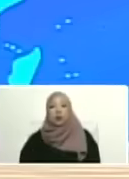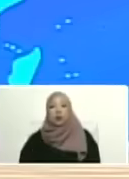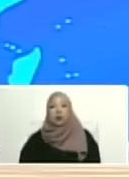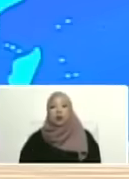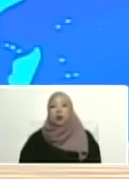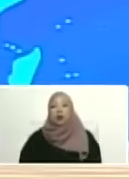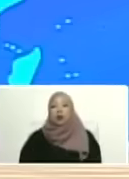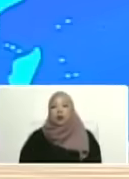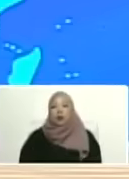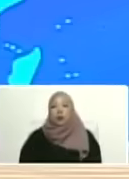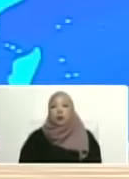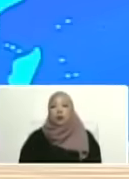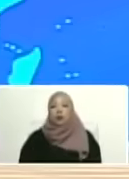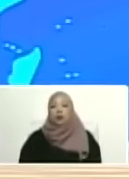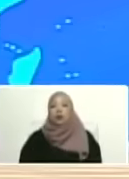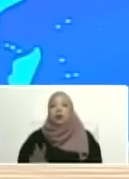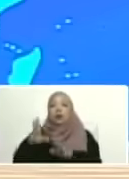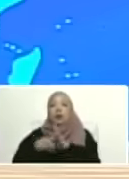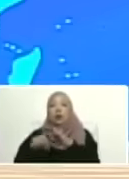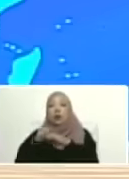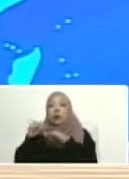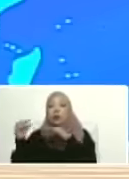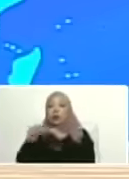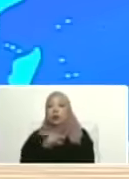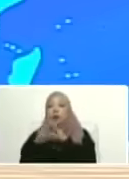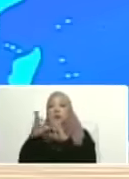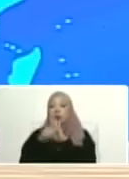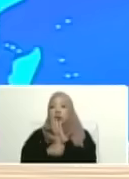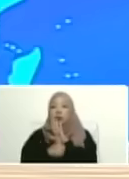contra su avance en despojo,